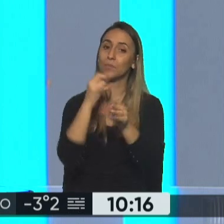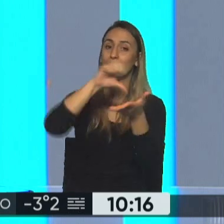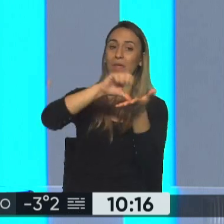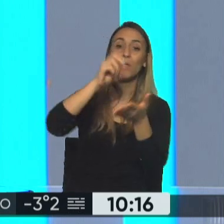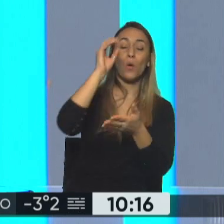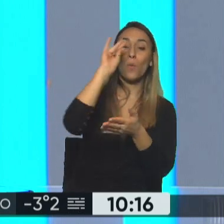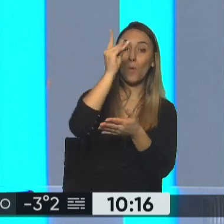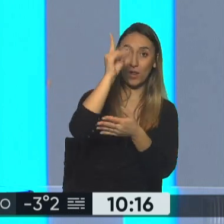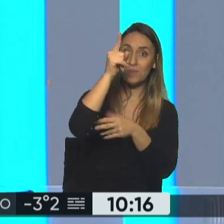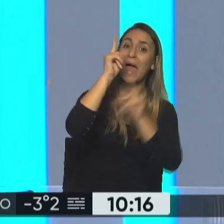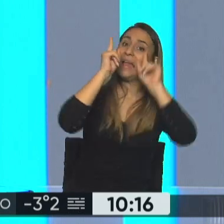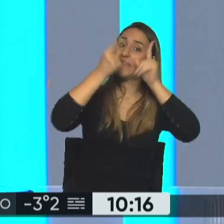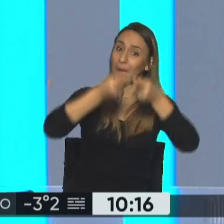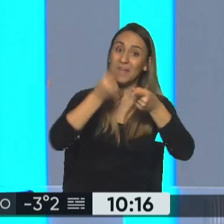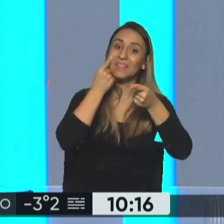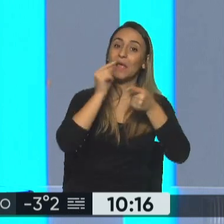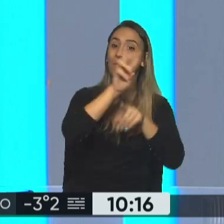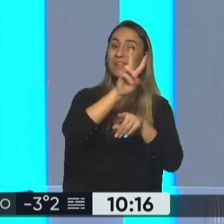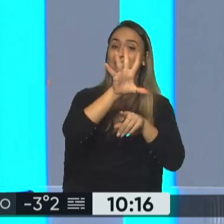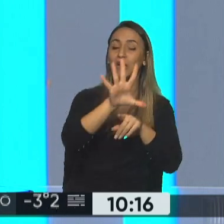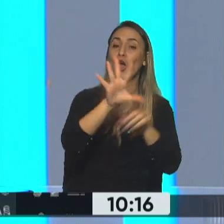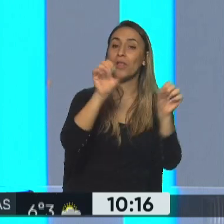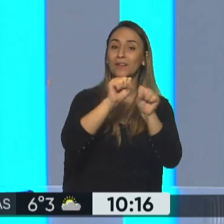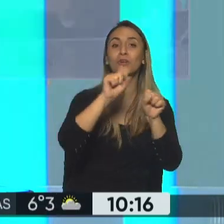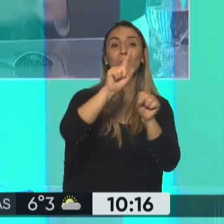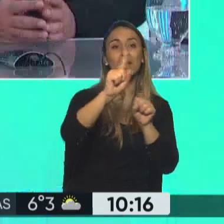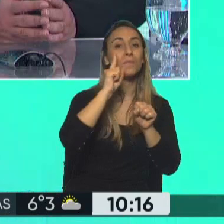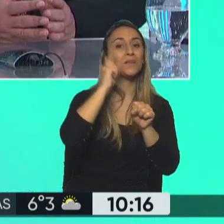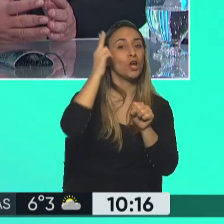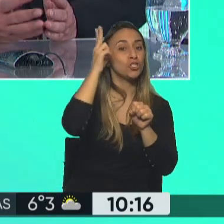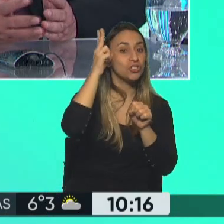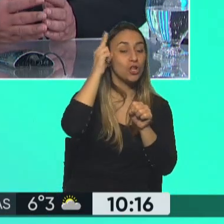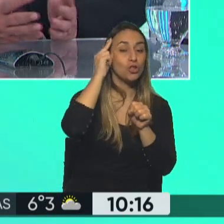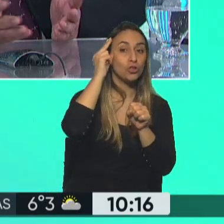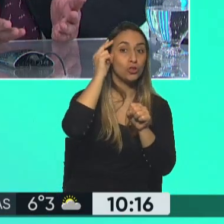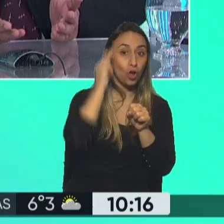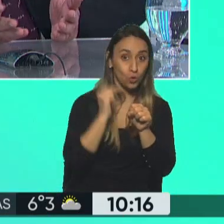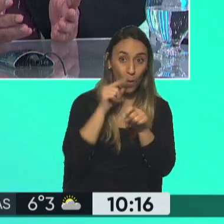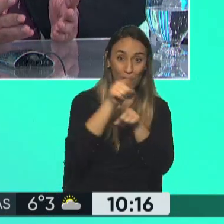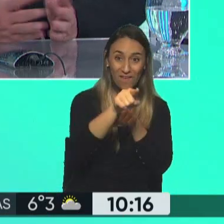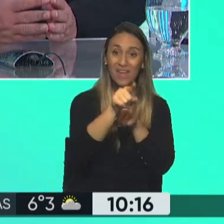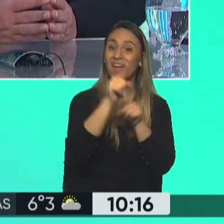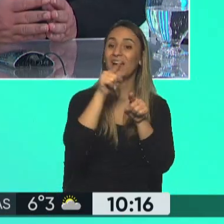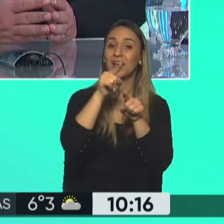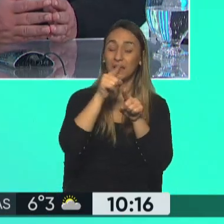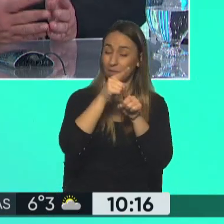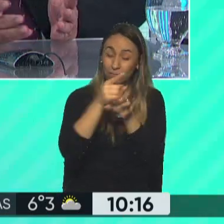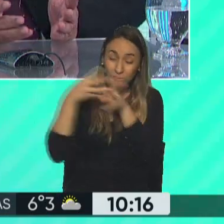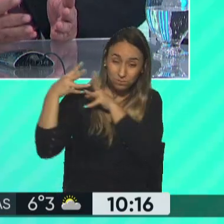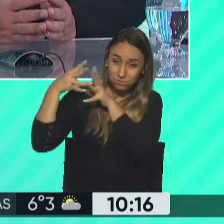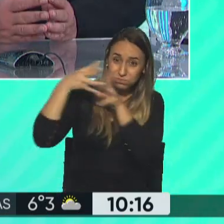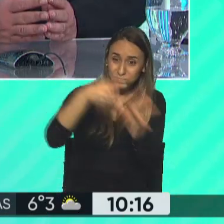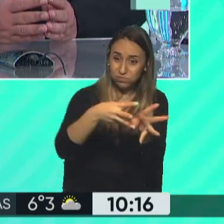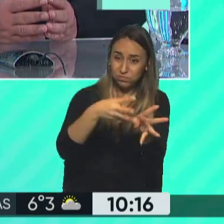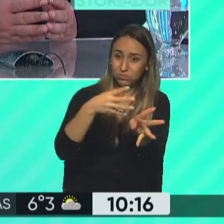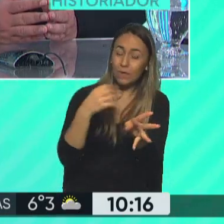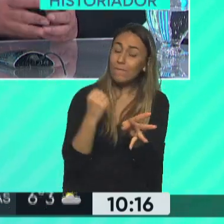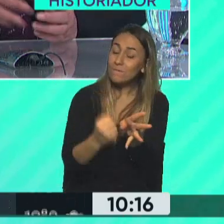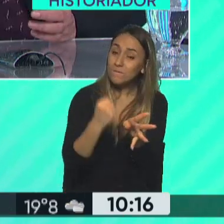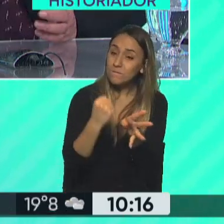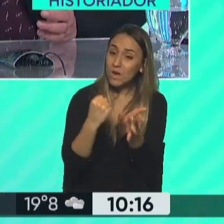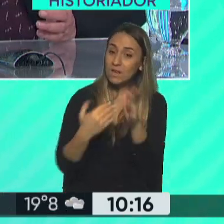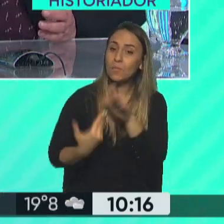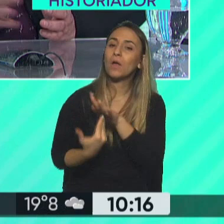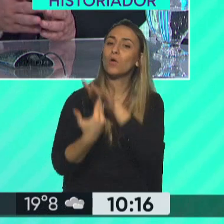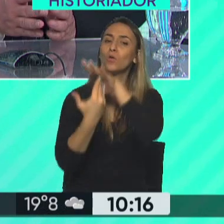Chuquisaca, también un 25 de mayo, pero de 1809, que fue reprimido a sangre y fuego con ajusticiamiento de los cabecillas. Por